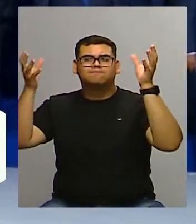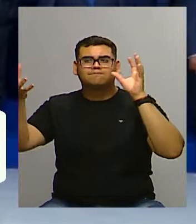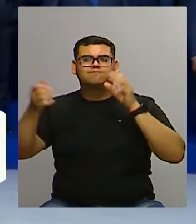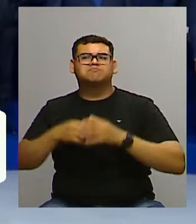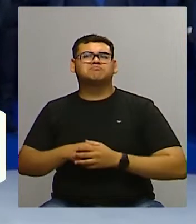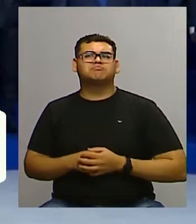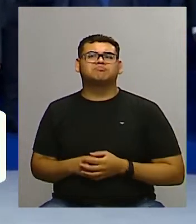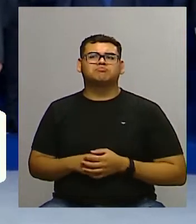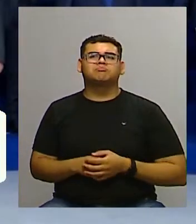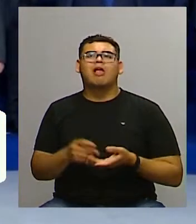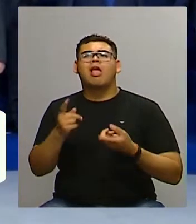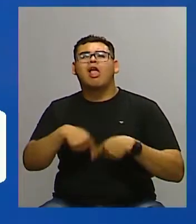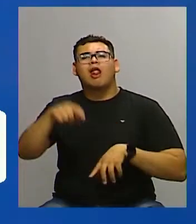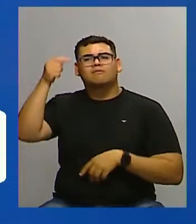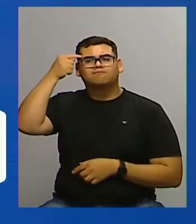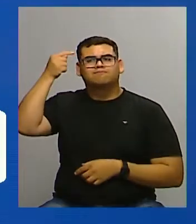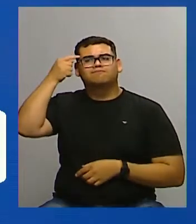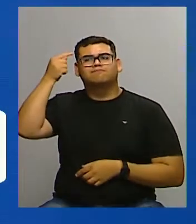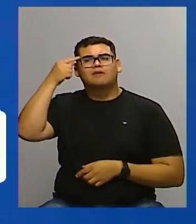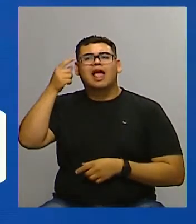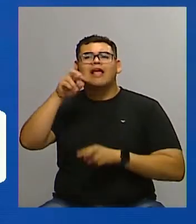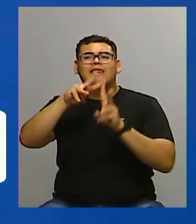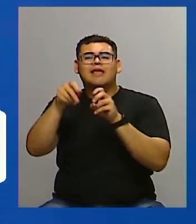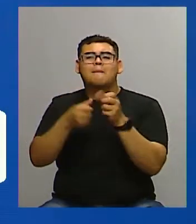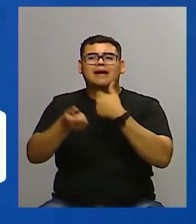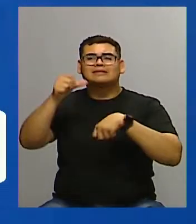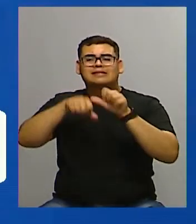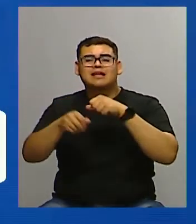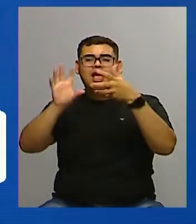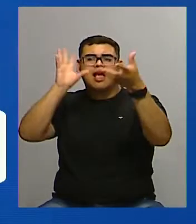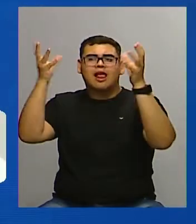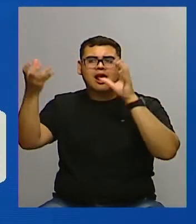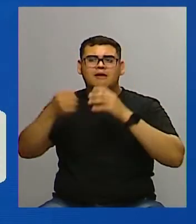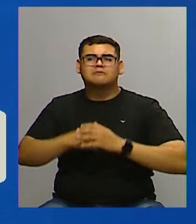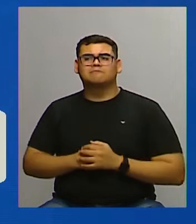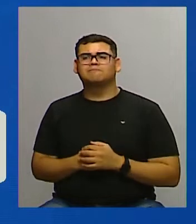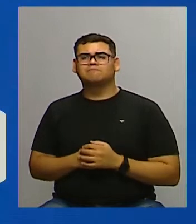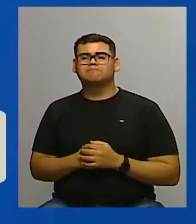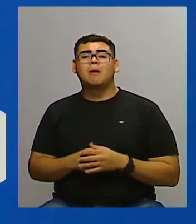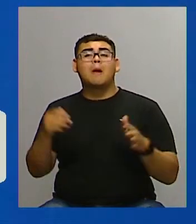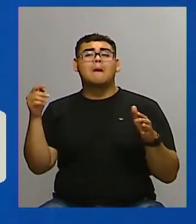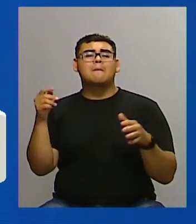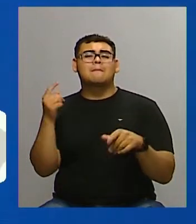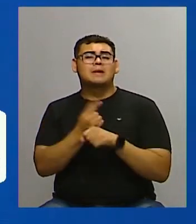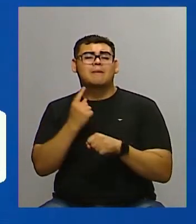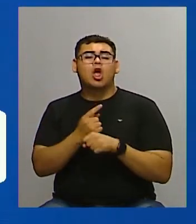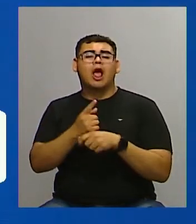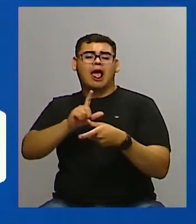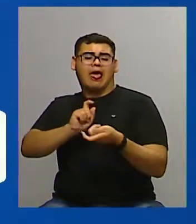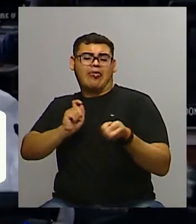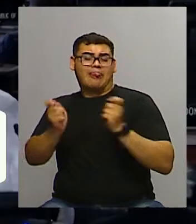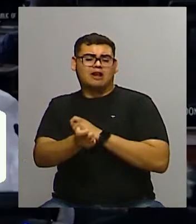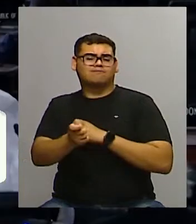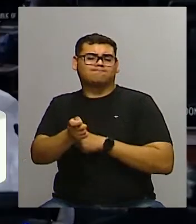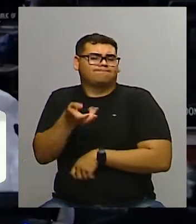de reflexiones sobre la ciencia climática. Primero, cuestionar el mito de la adaptación infinita, porque ellos entienden que